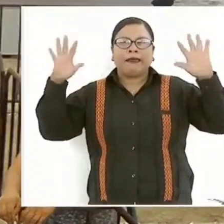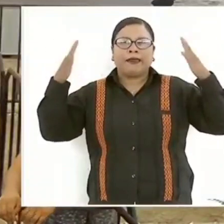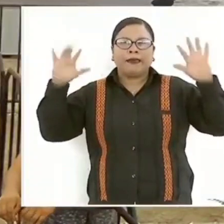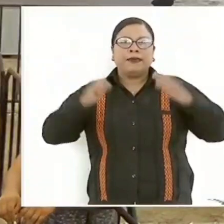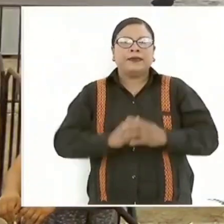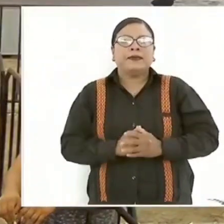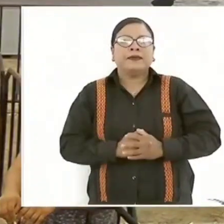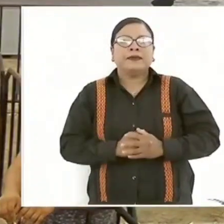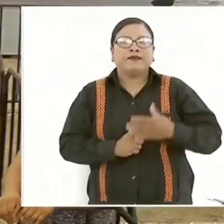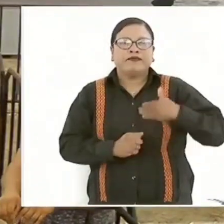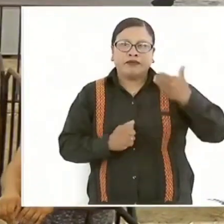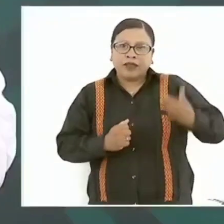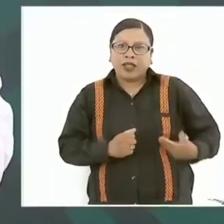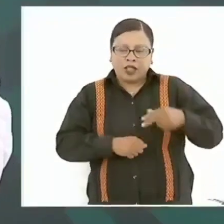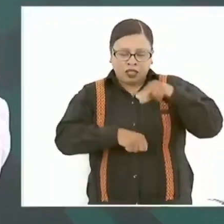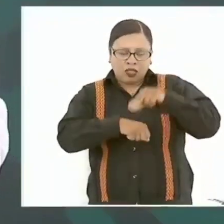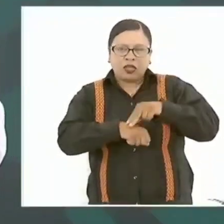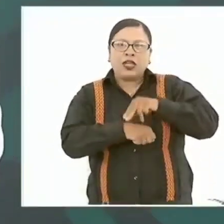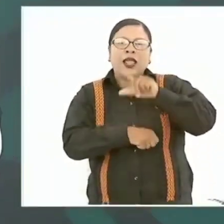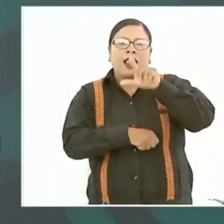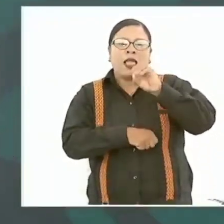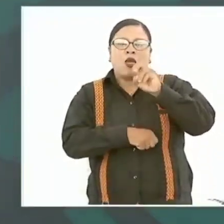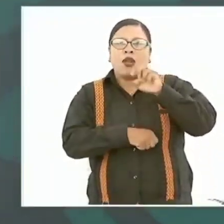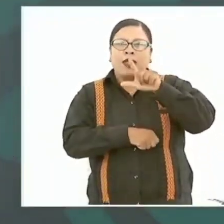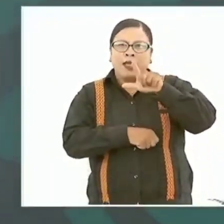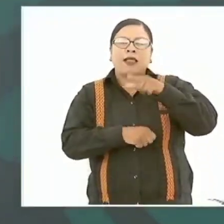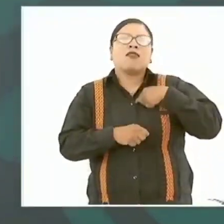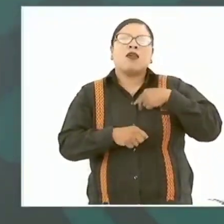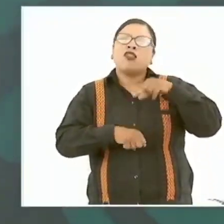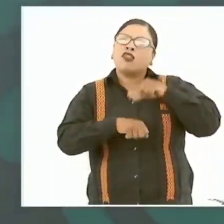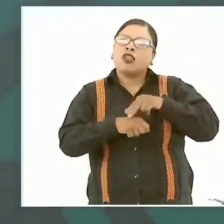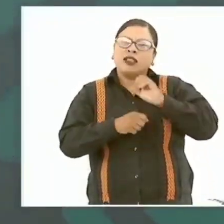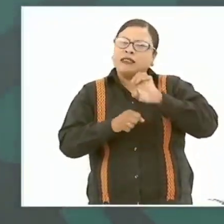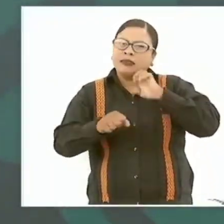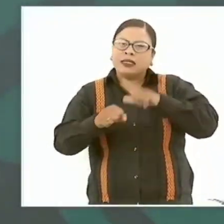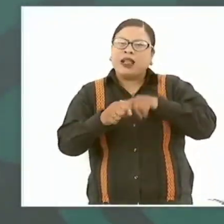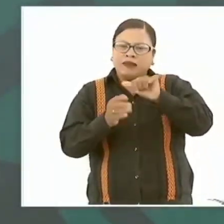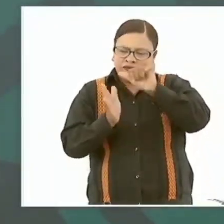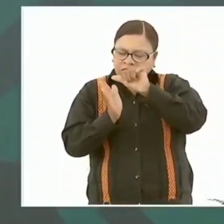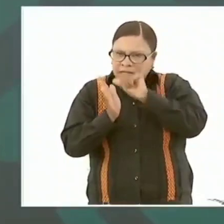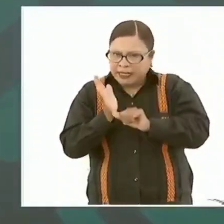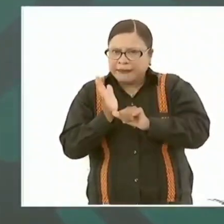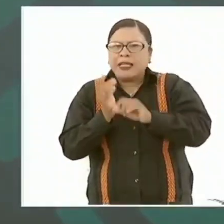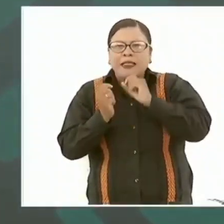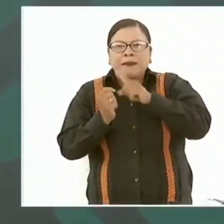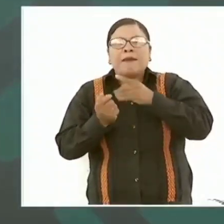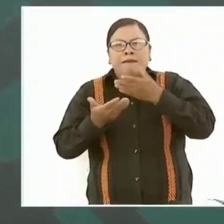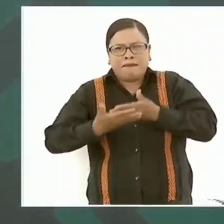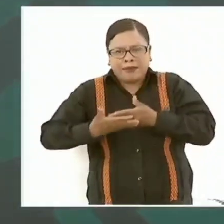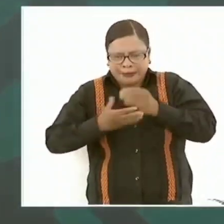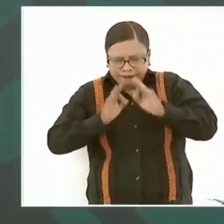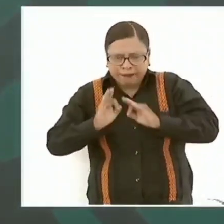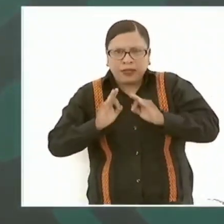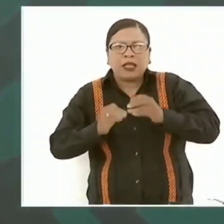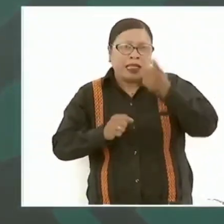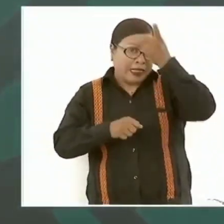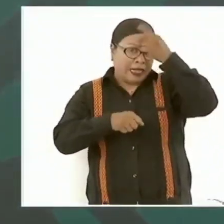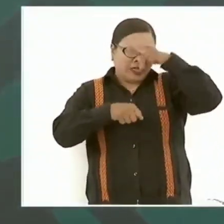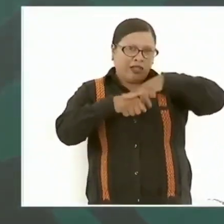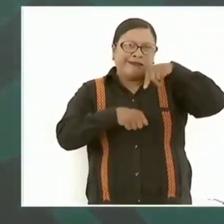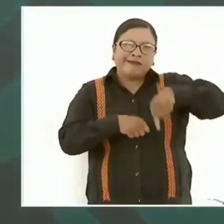Soy el doctor Leonel Saucedo Aquino, médico especialista en ginecología y obstetricia y director de este